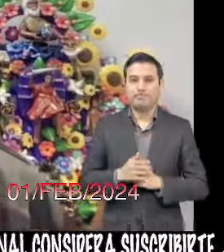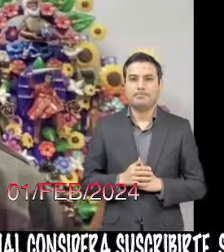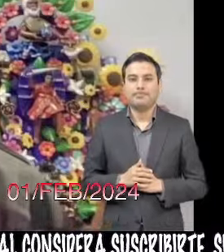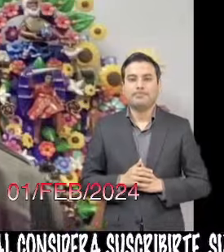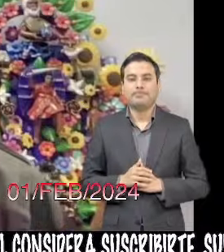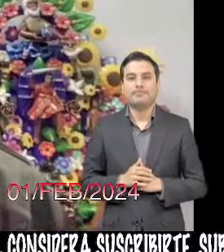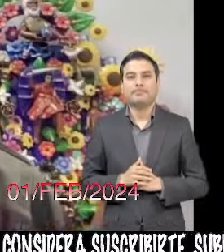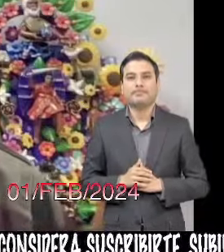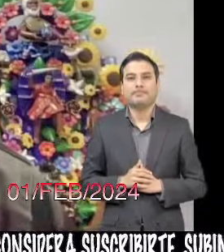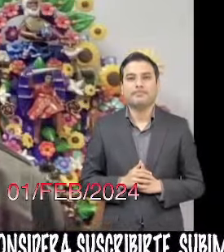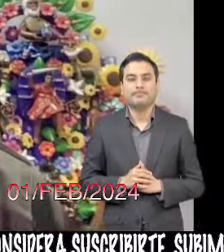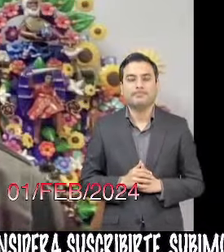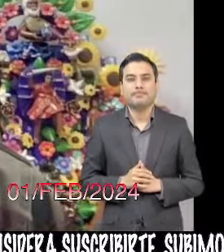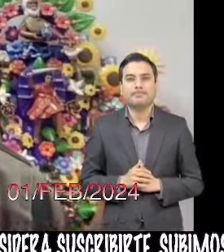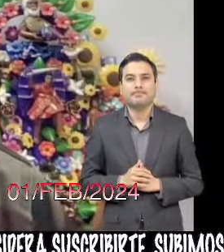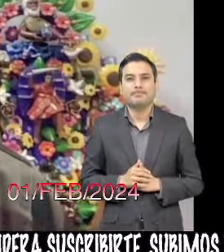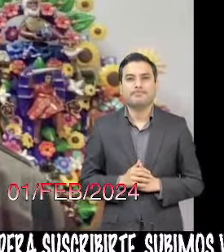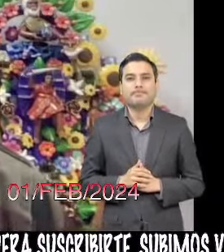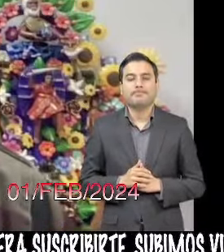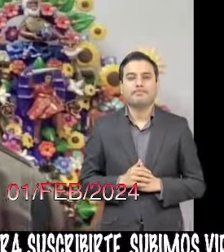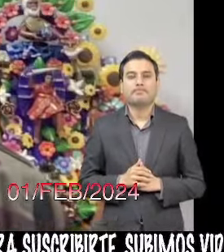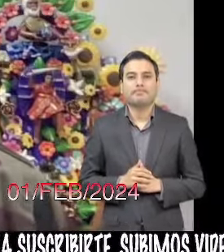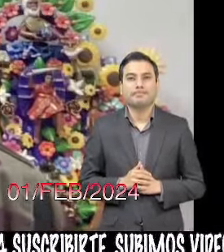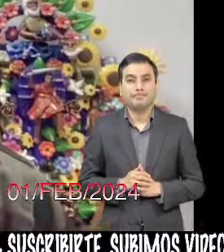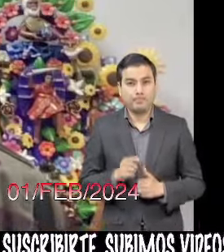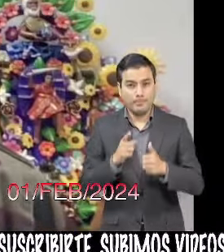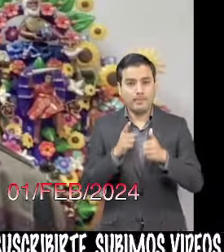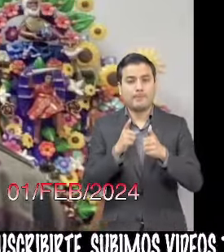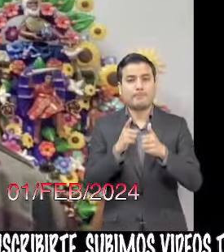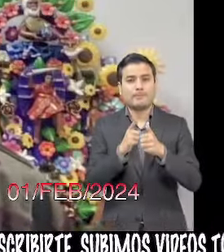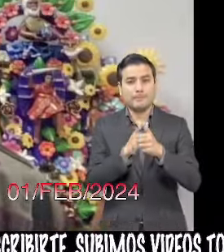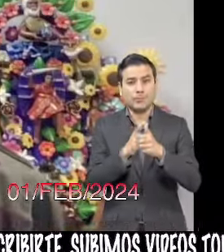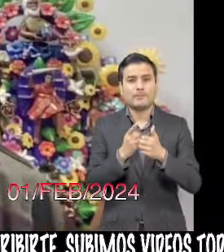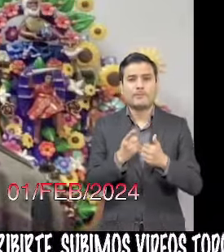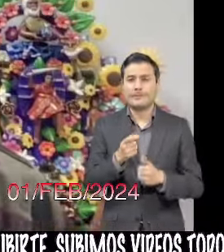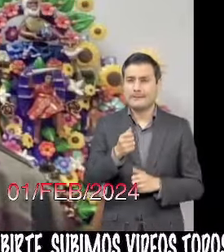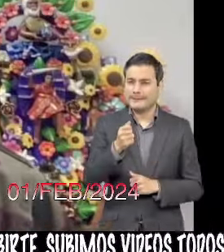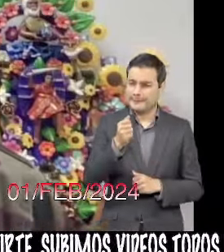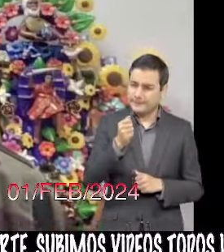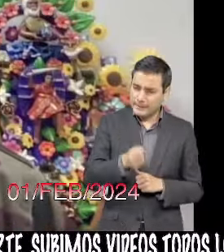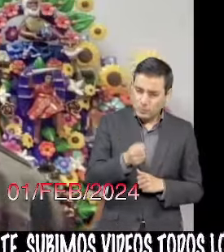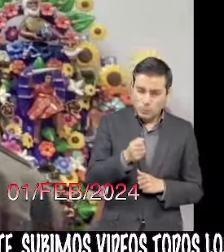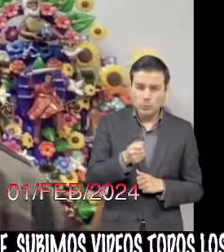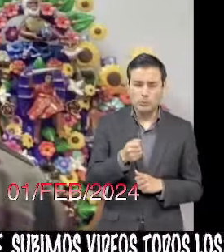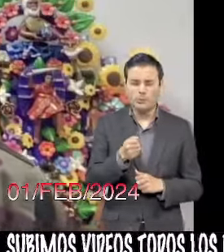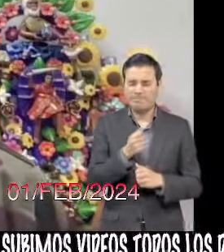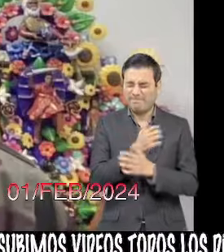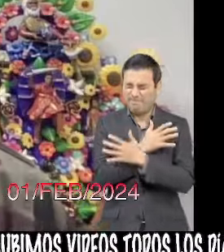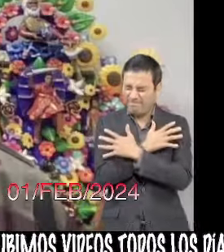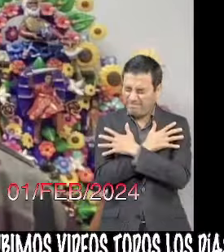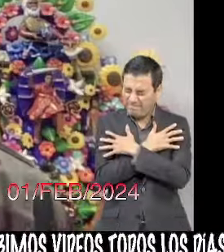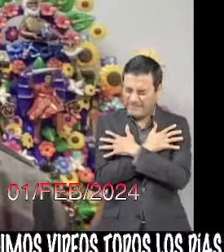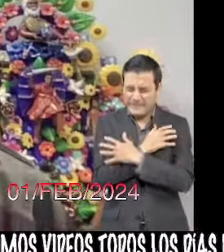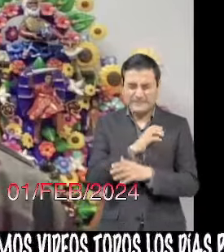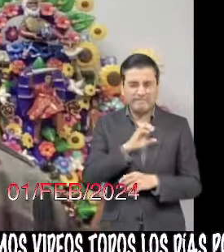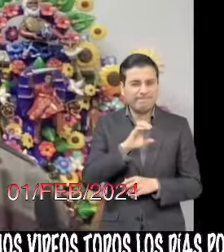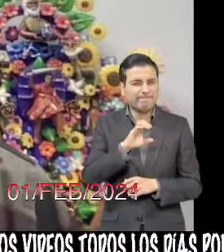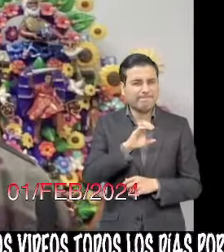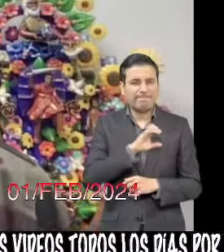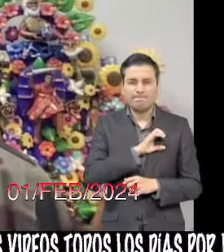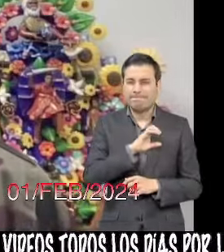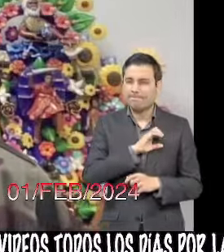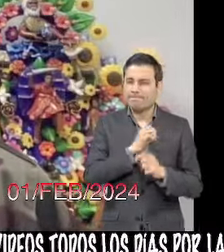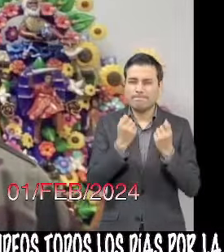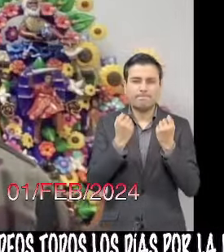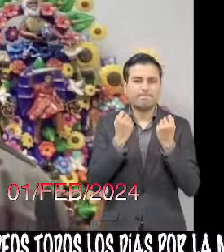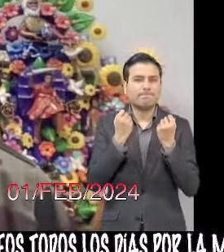nada, queremos mandar un saludo, agradecimiento fuerte, fraternal y todo el reconocimiento